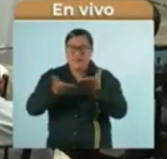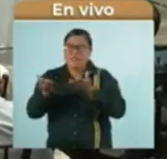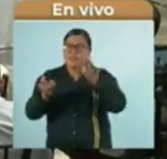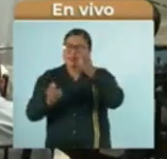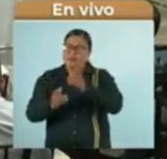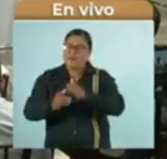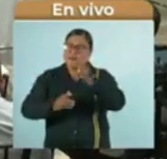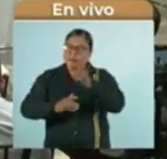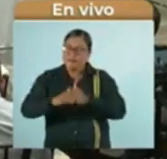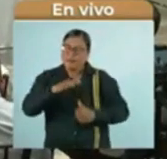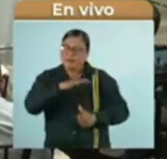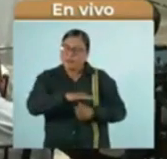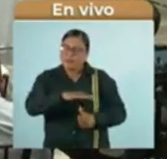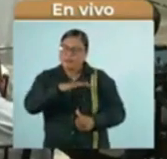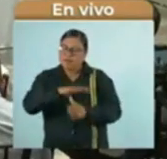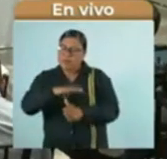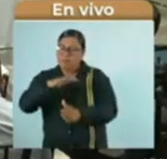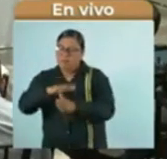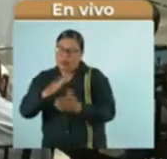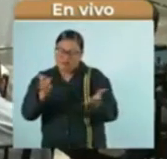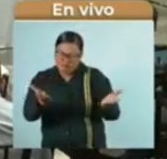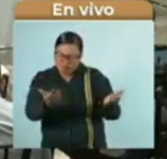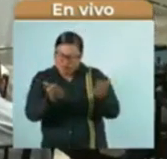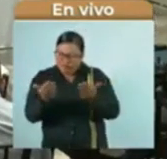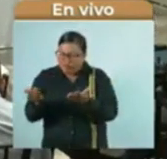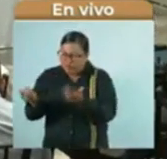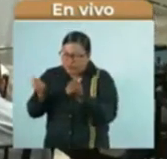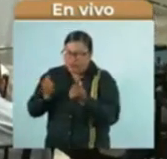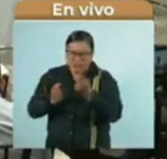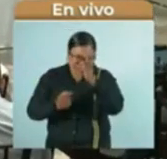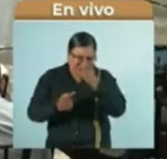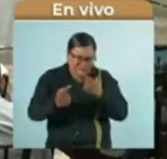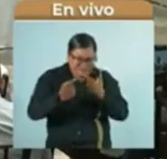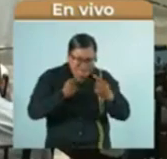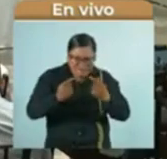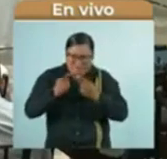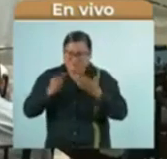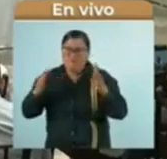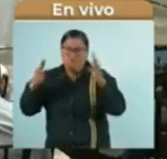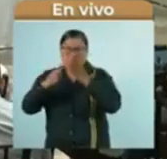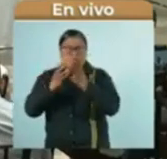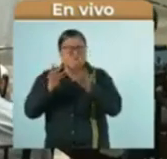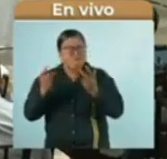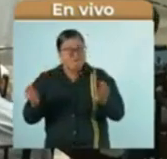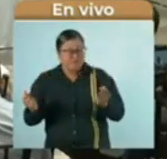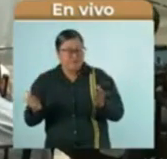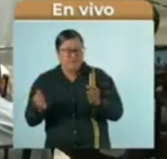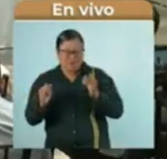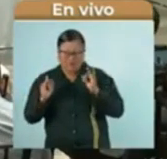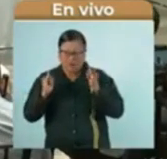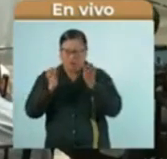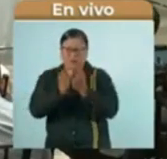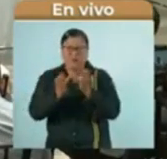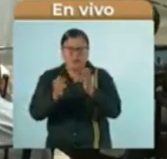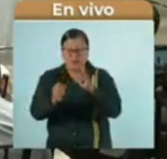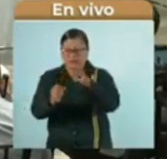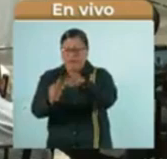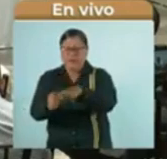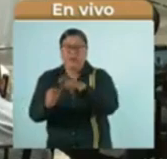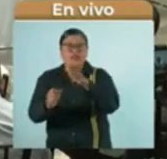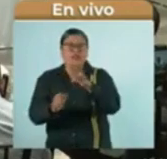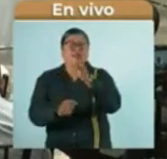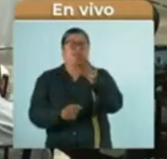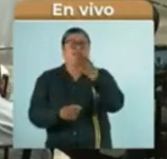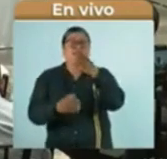mesas de pláticas con las partes involucradas la junta forma parte de la secretaría la